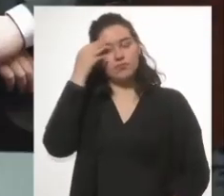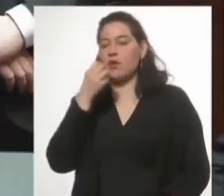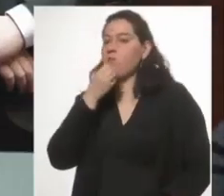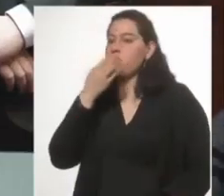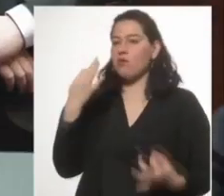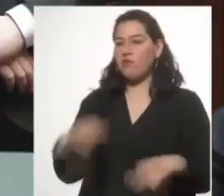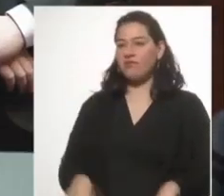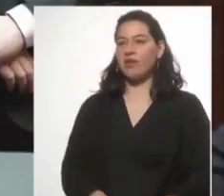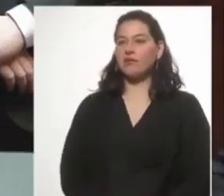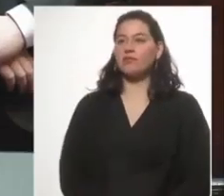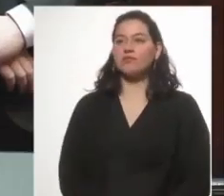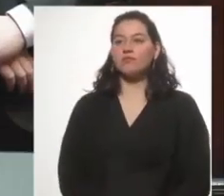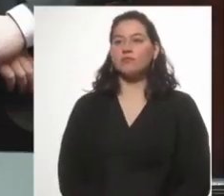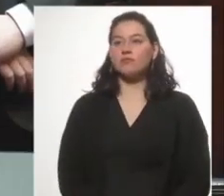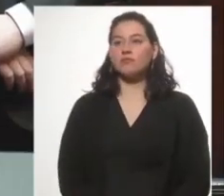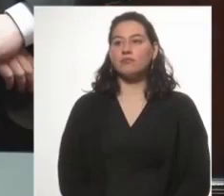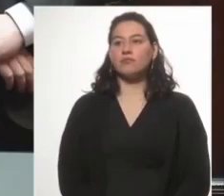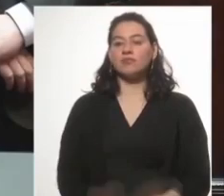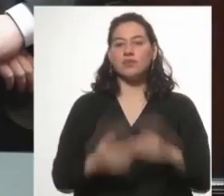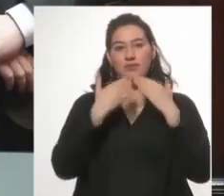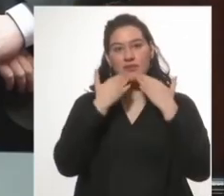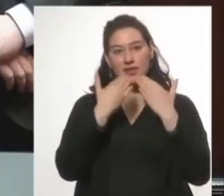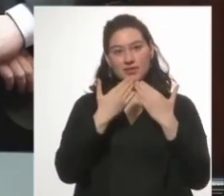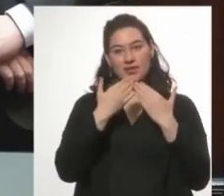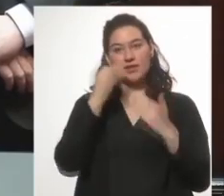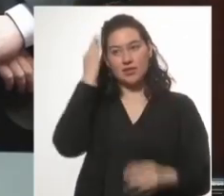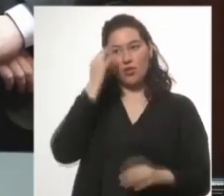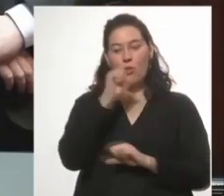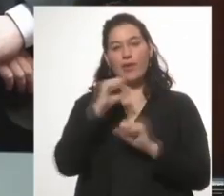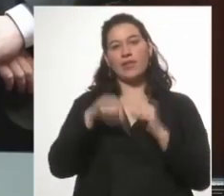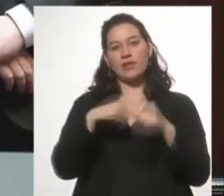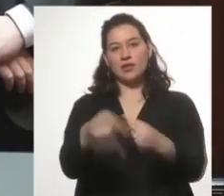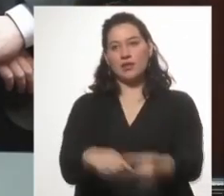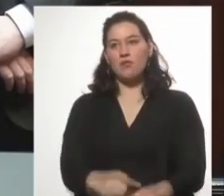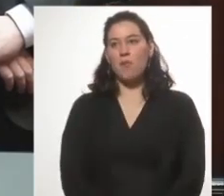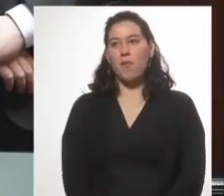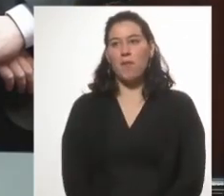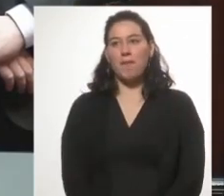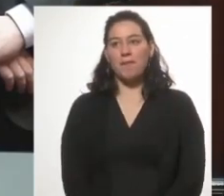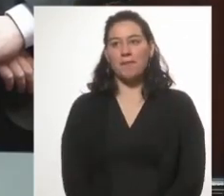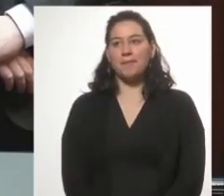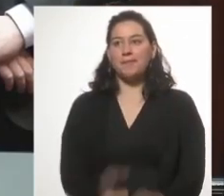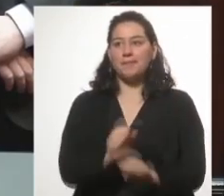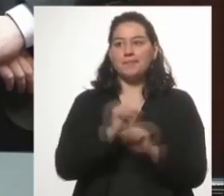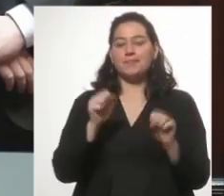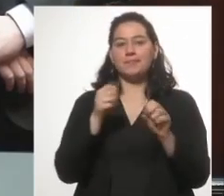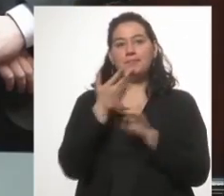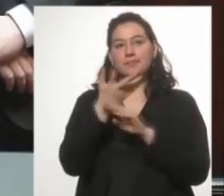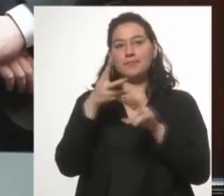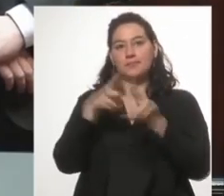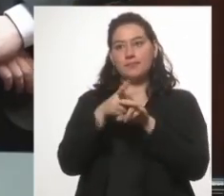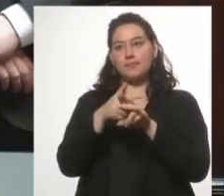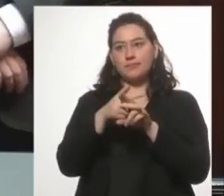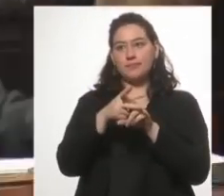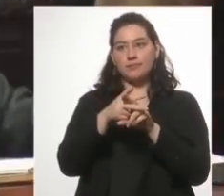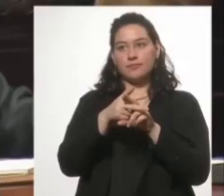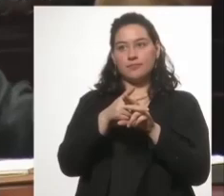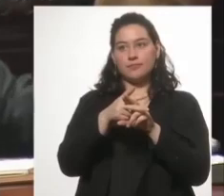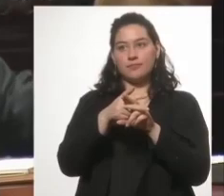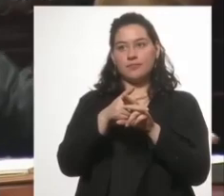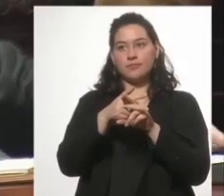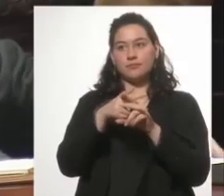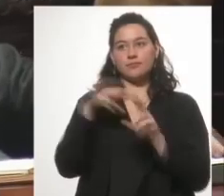Bueno, muy bien. Entonces le pido... Gracias, señor senador, puede seguir. ¿Una interrupción, senador Manini?